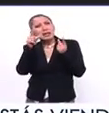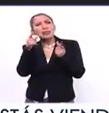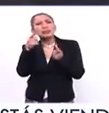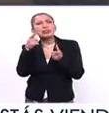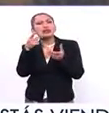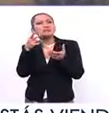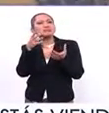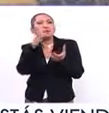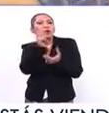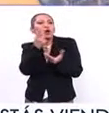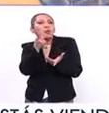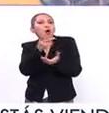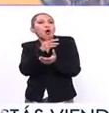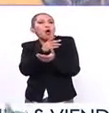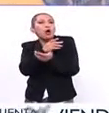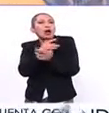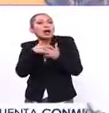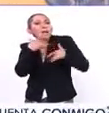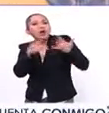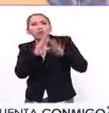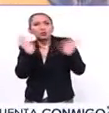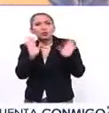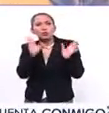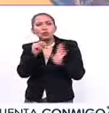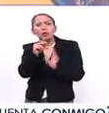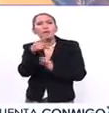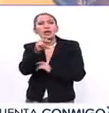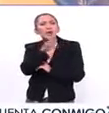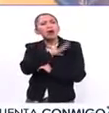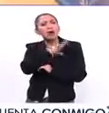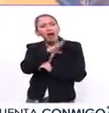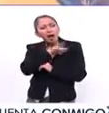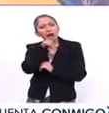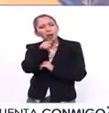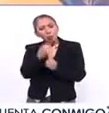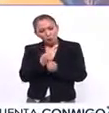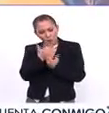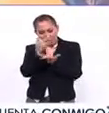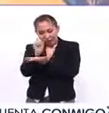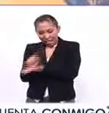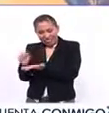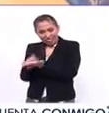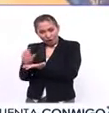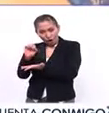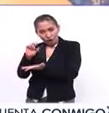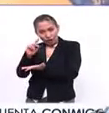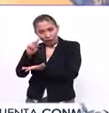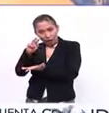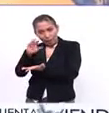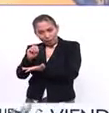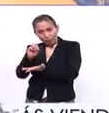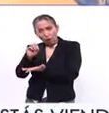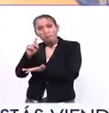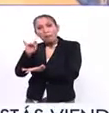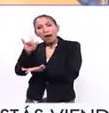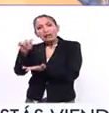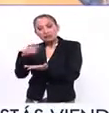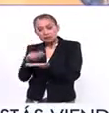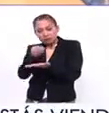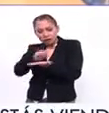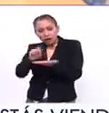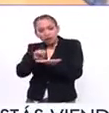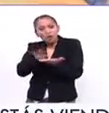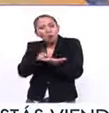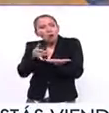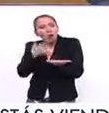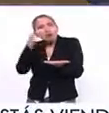admiración. No podría decir que con un poco de enamoramiento, pero sí hay, pues este poema que le escribe es, pues, como que